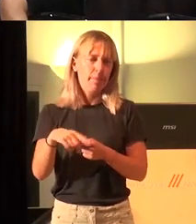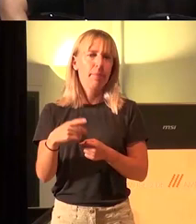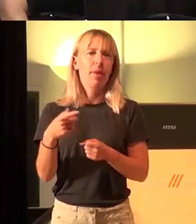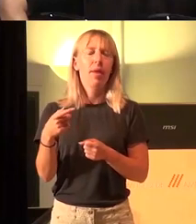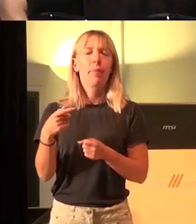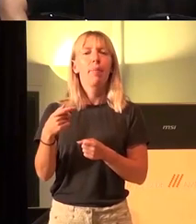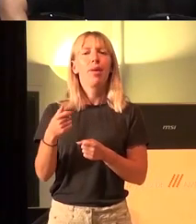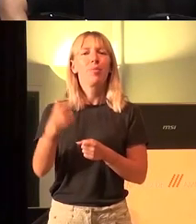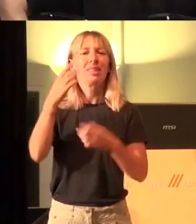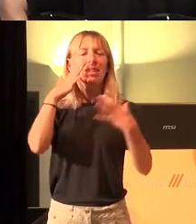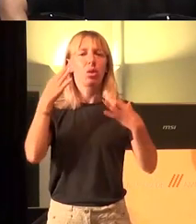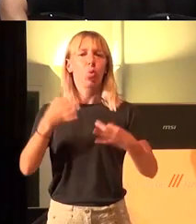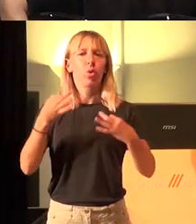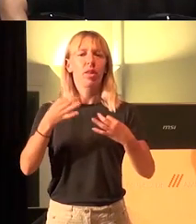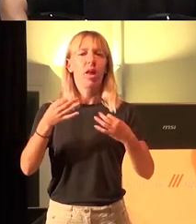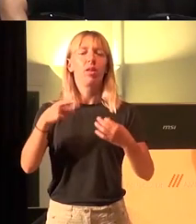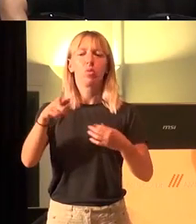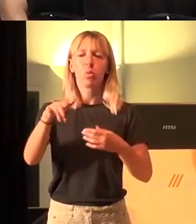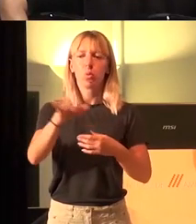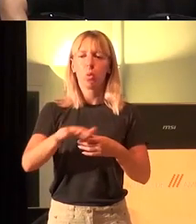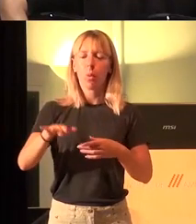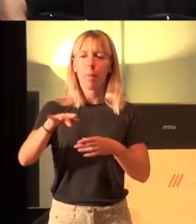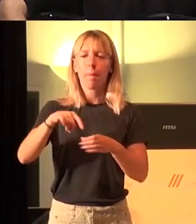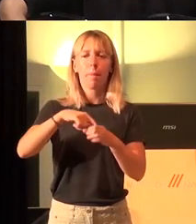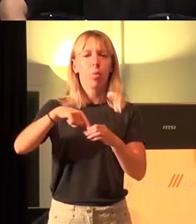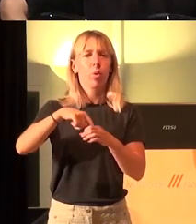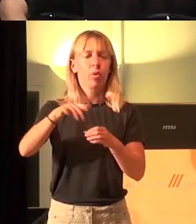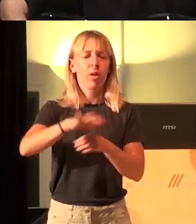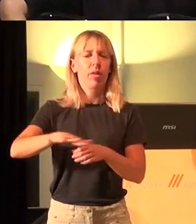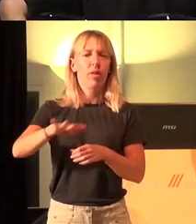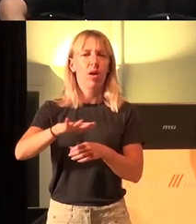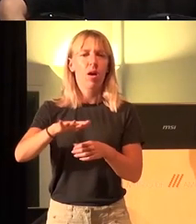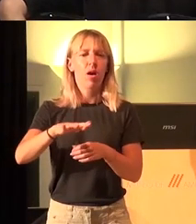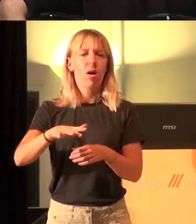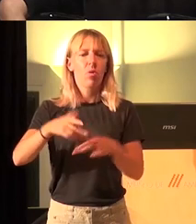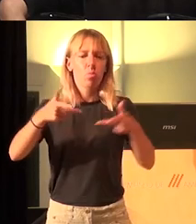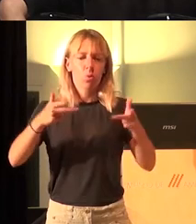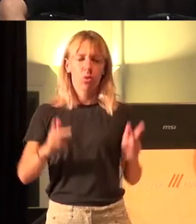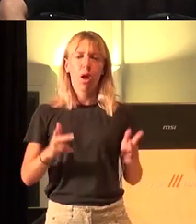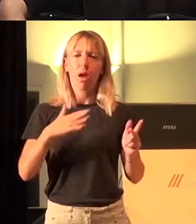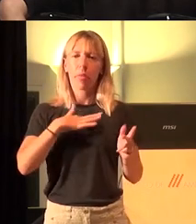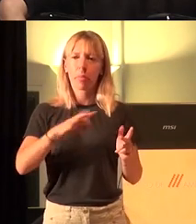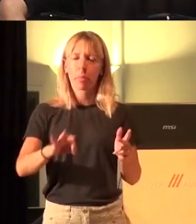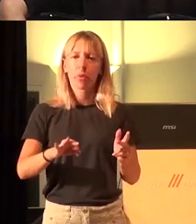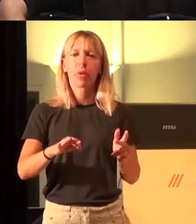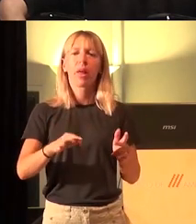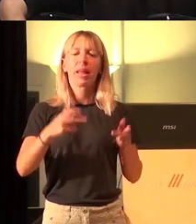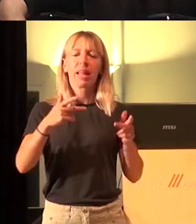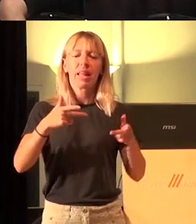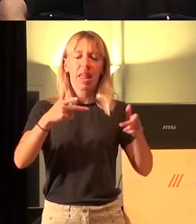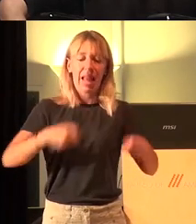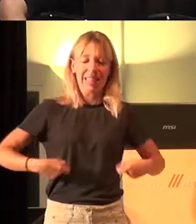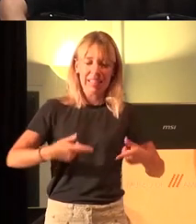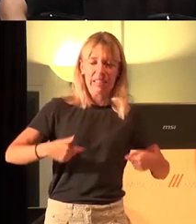sino el tema de la seguridad de vas a estar en una plaza en la cual, en una butaca que te vas a poder pasar de tu silla a la